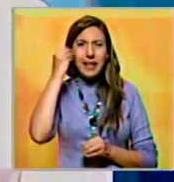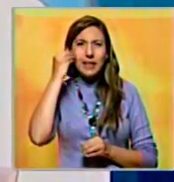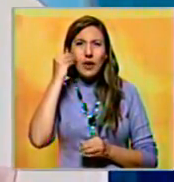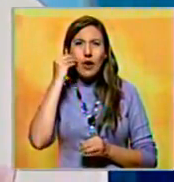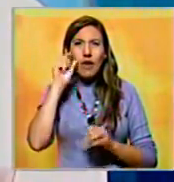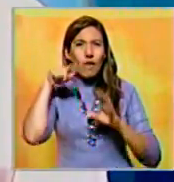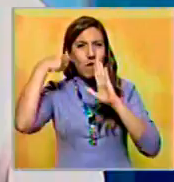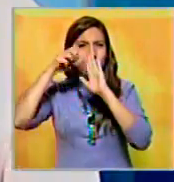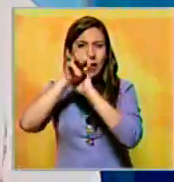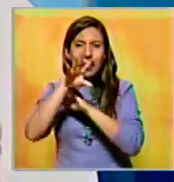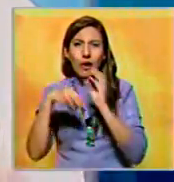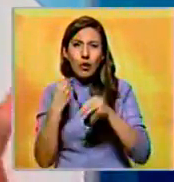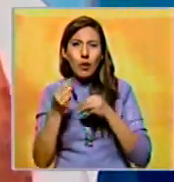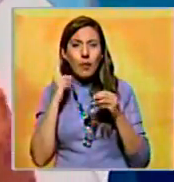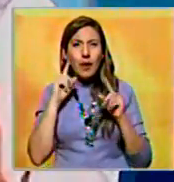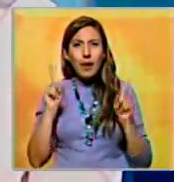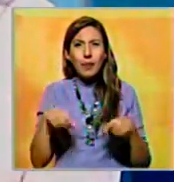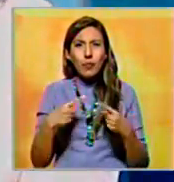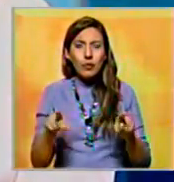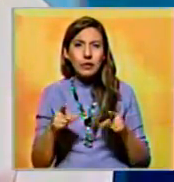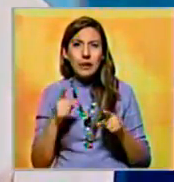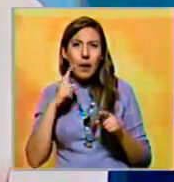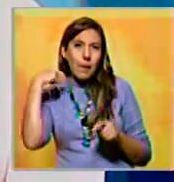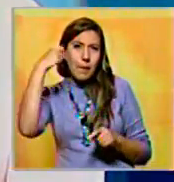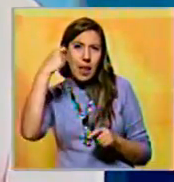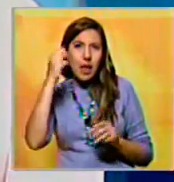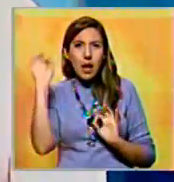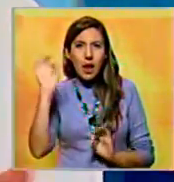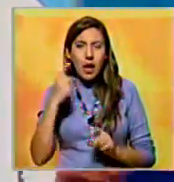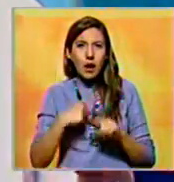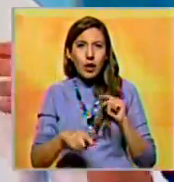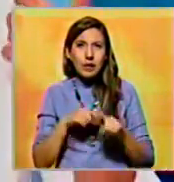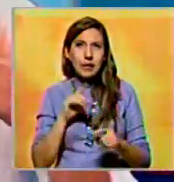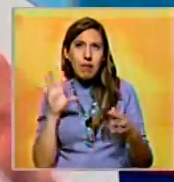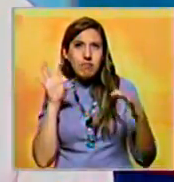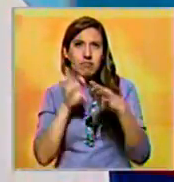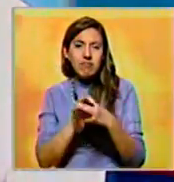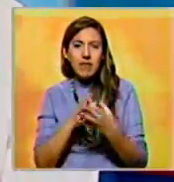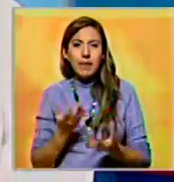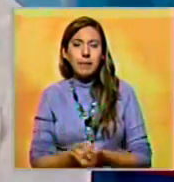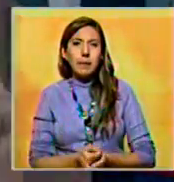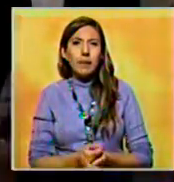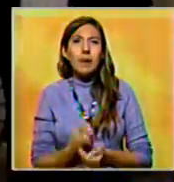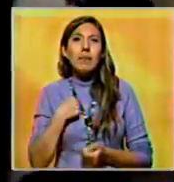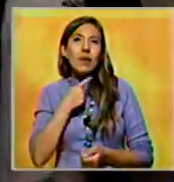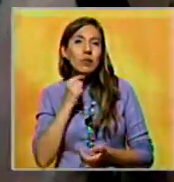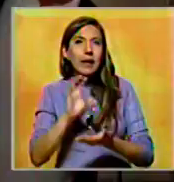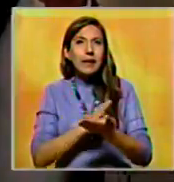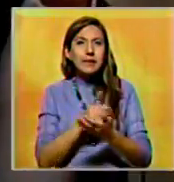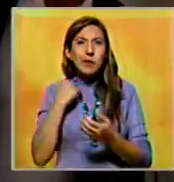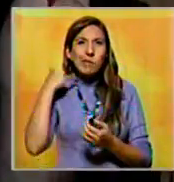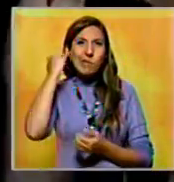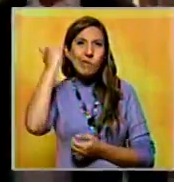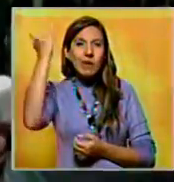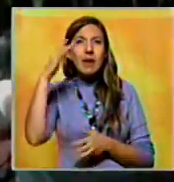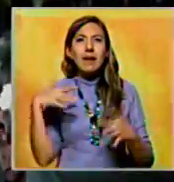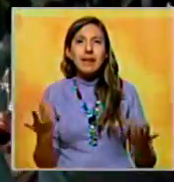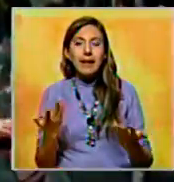O sea, no en el video, en una película. Tú te imaginas como que vas a hacer una canción que hable de X cosas. Sí, sigo trabajando con Daniel